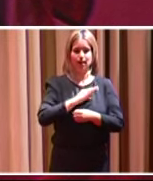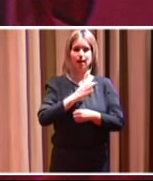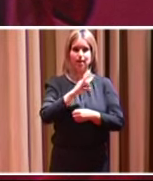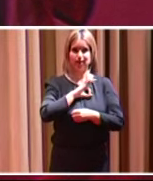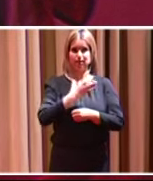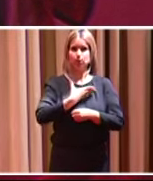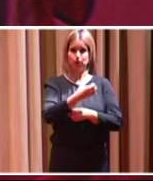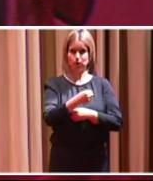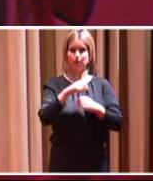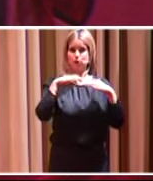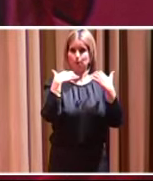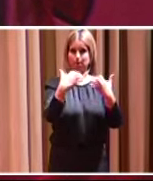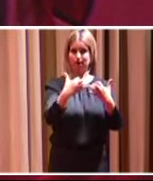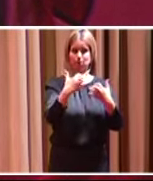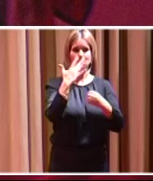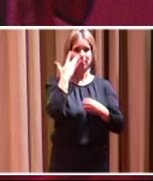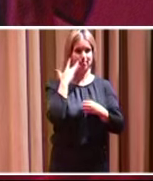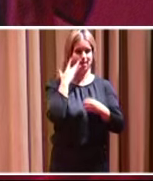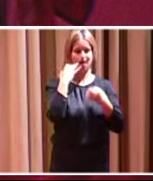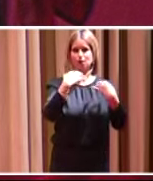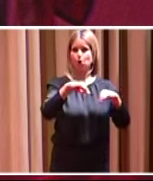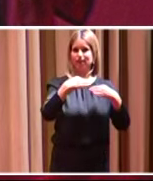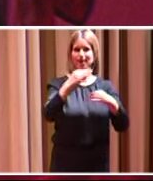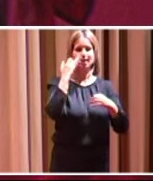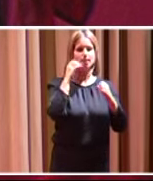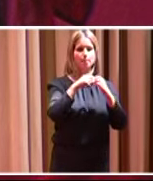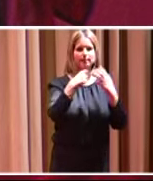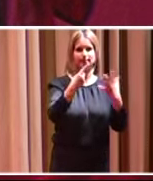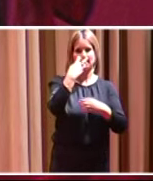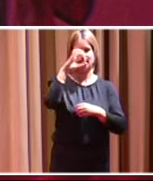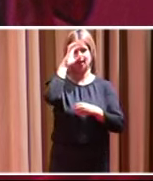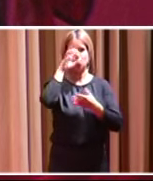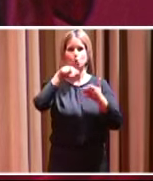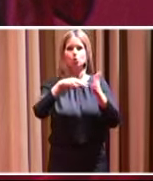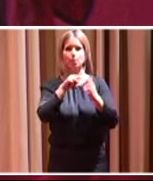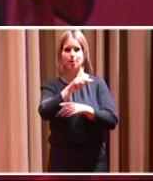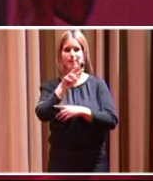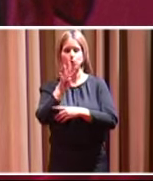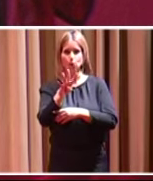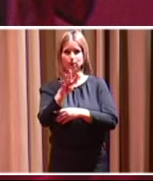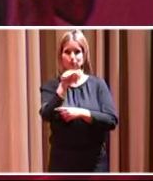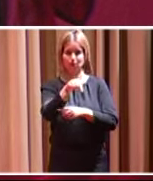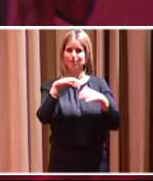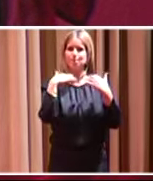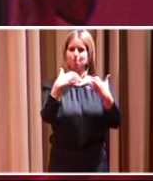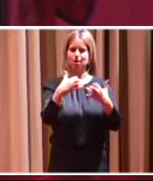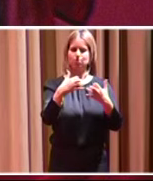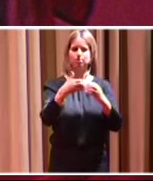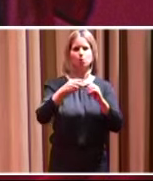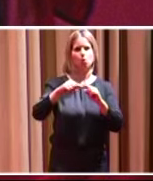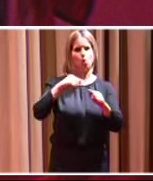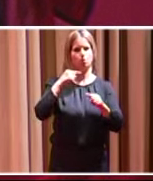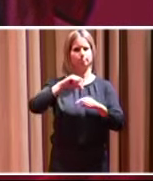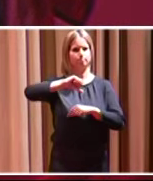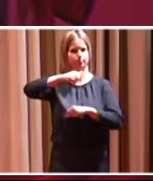Ayuntamiento Pleno, en su sesión ordinaria, celebrada el día 26 de enero de 2024, aceptando el dictamen